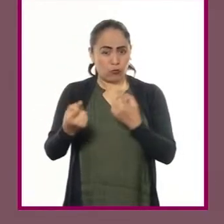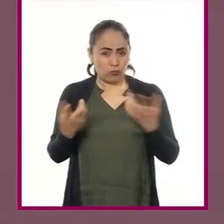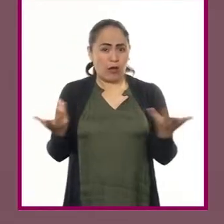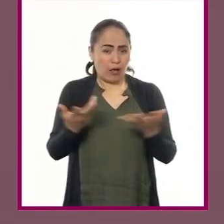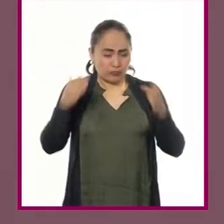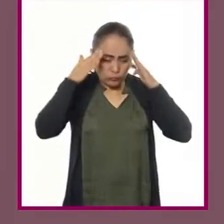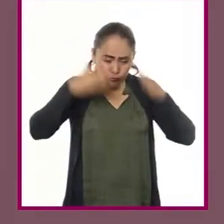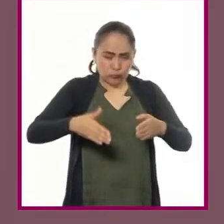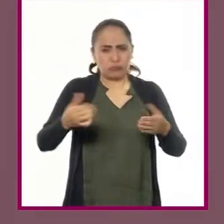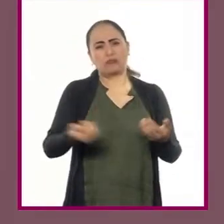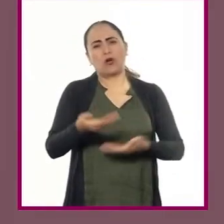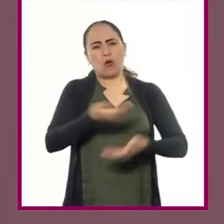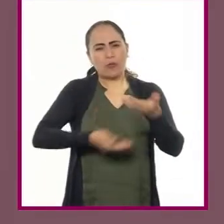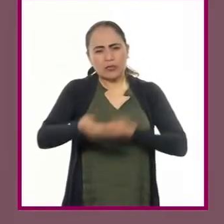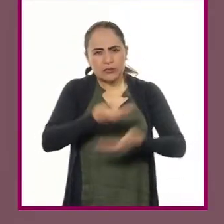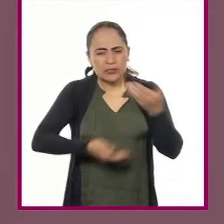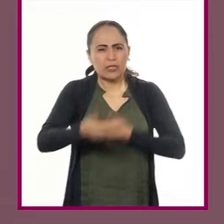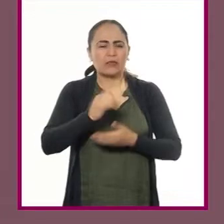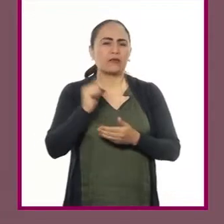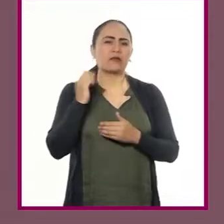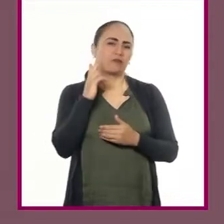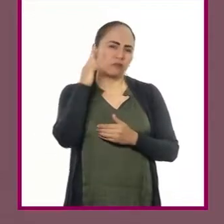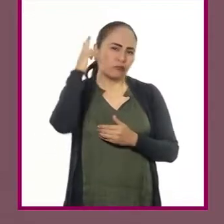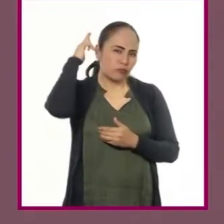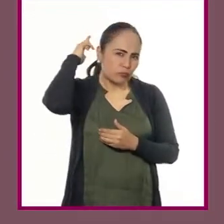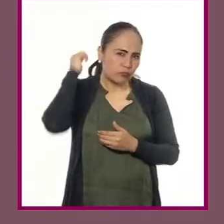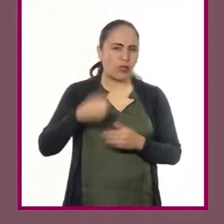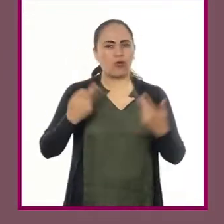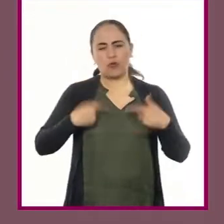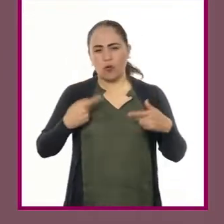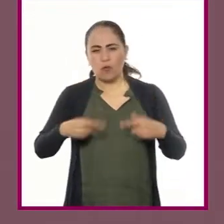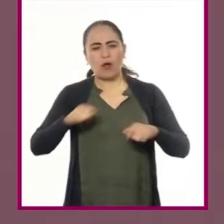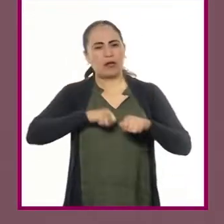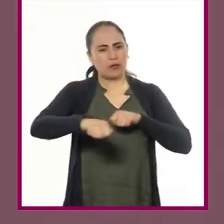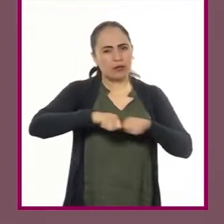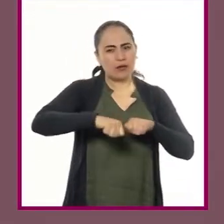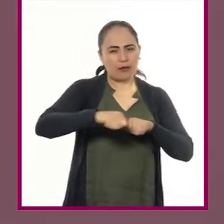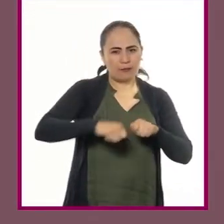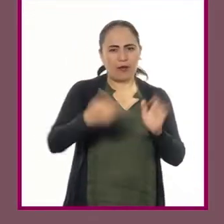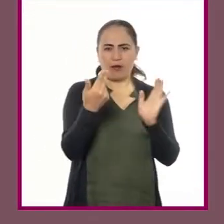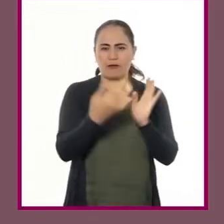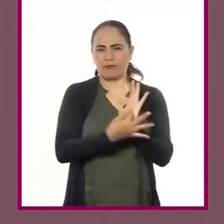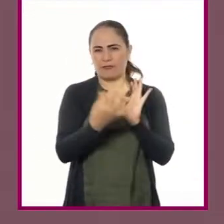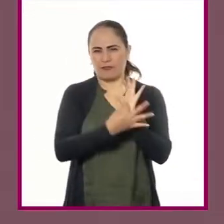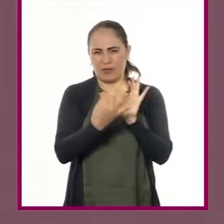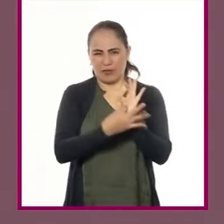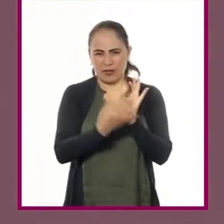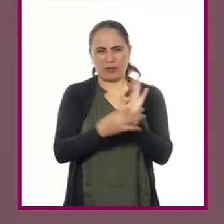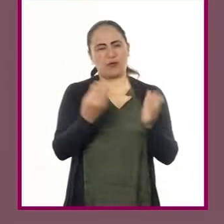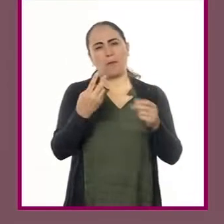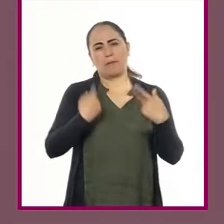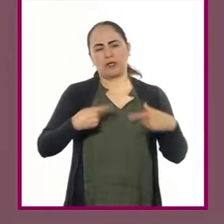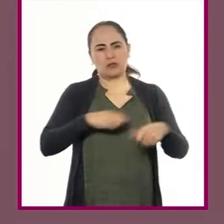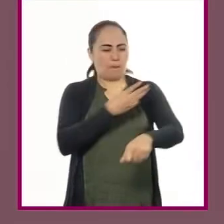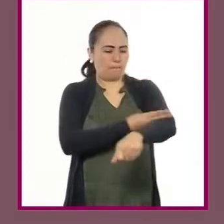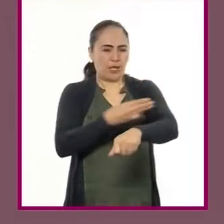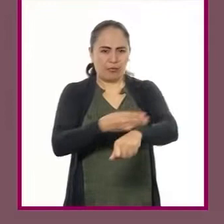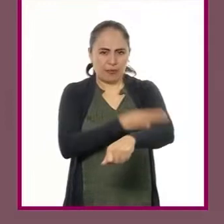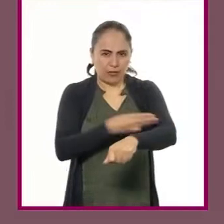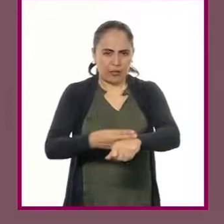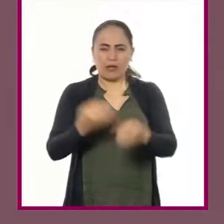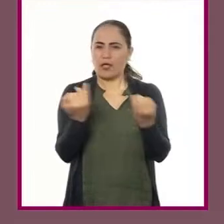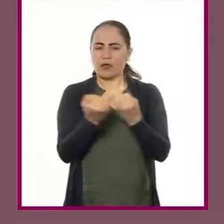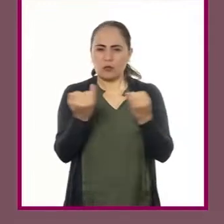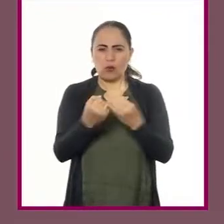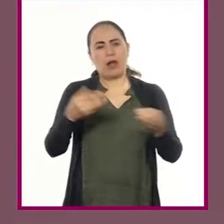cocineros, barberos, lavanderos, herreros, carpinteros, aserradores en la